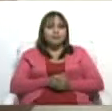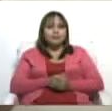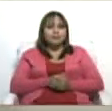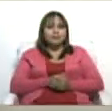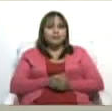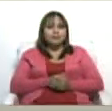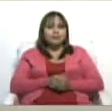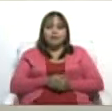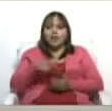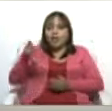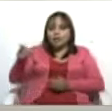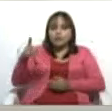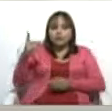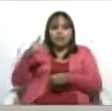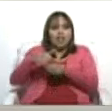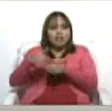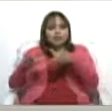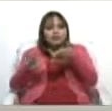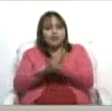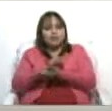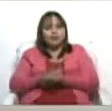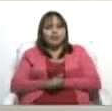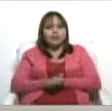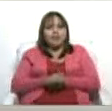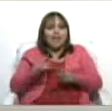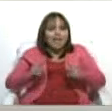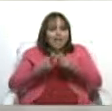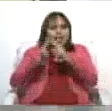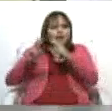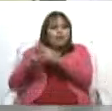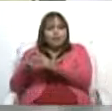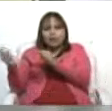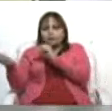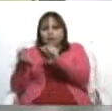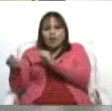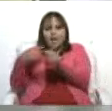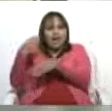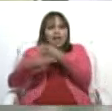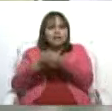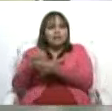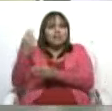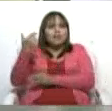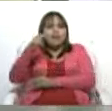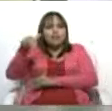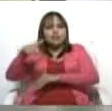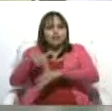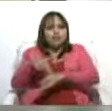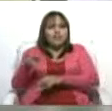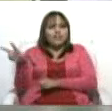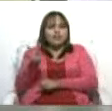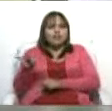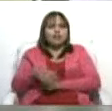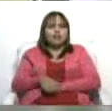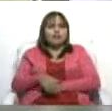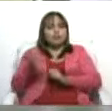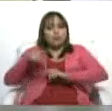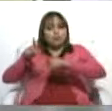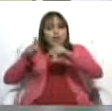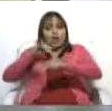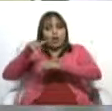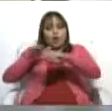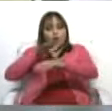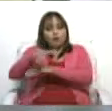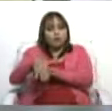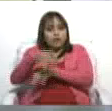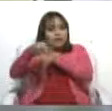Bien, eran parte de los detalles sobre estos encuentros de diálogos que se han dado acá en el Parlamento venezolano. En esta oportunidad destacaba el doctor Jorge Rodríguez